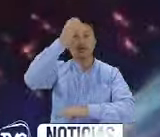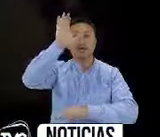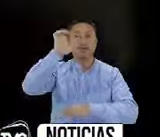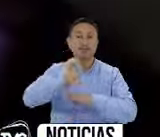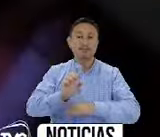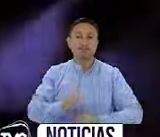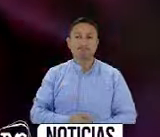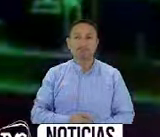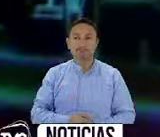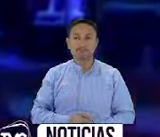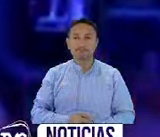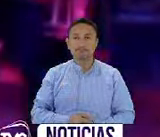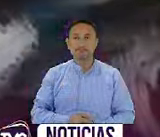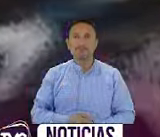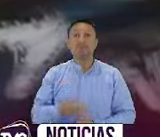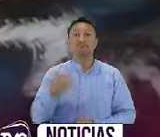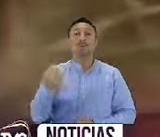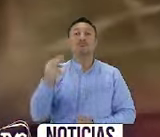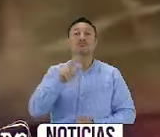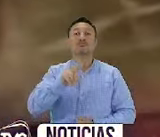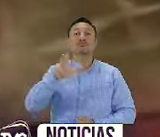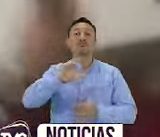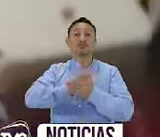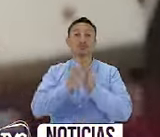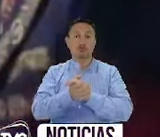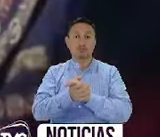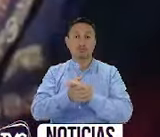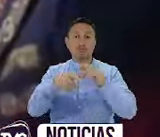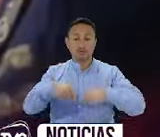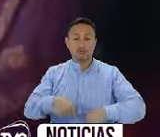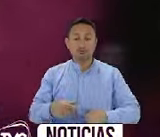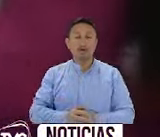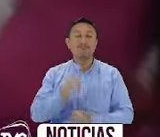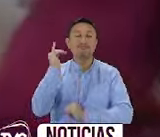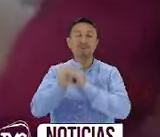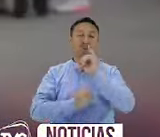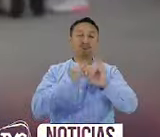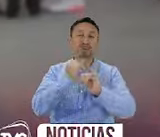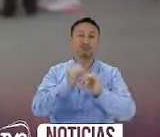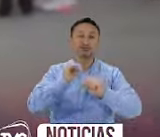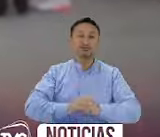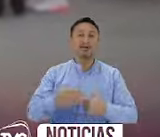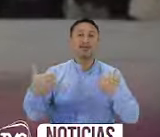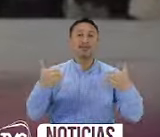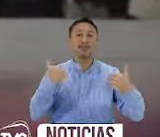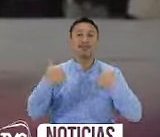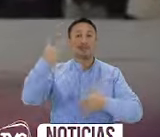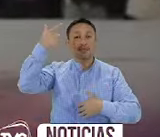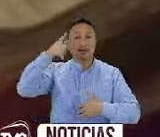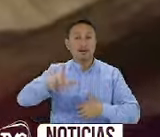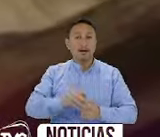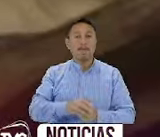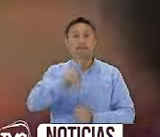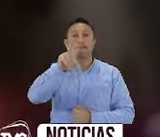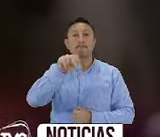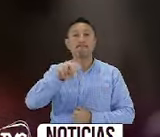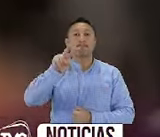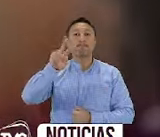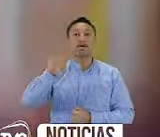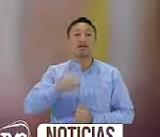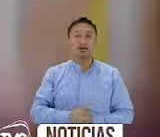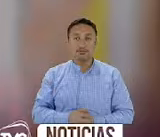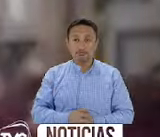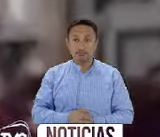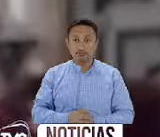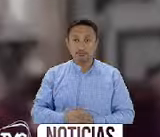del 14 al 23 de noviembre se llevará a cabo el Festival Internacional de Artes Vivas Loja 2024, que contará con cartelera de